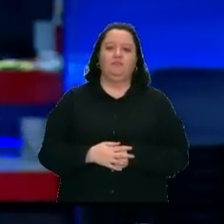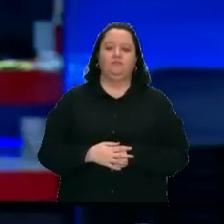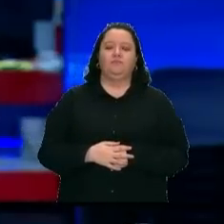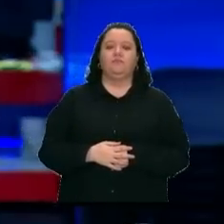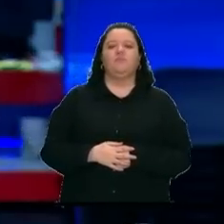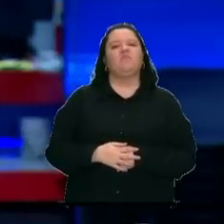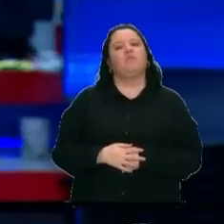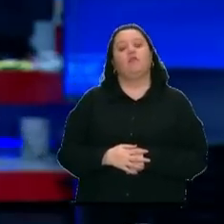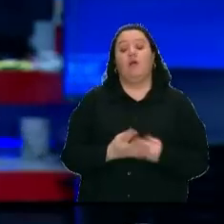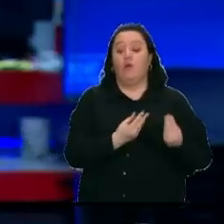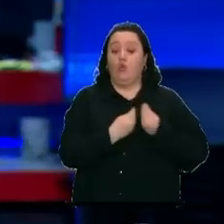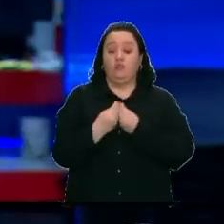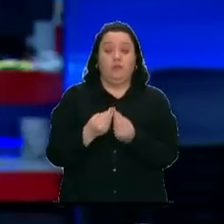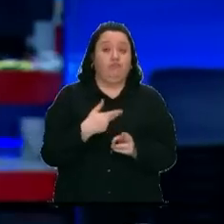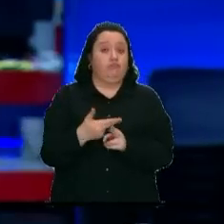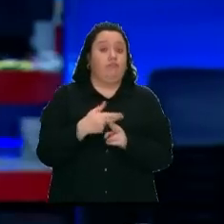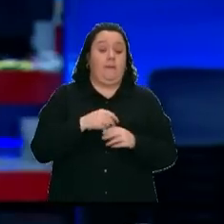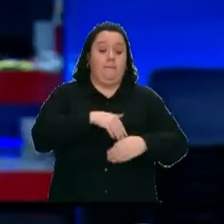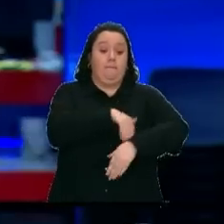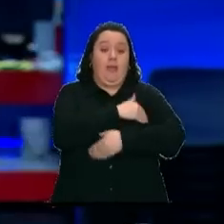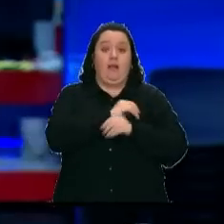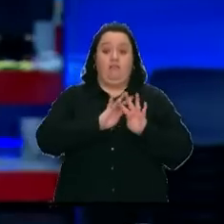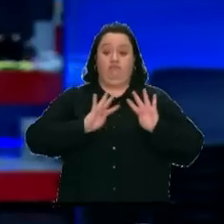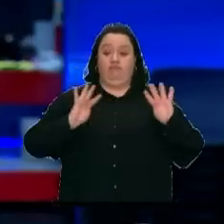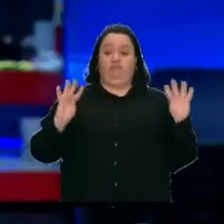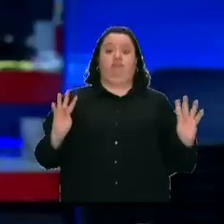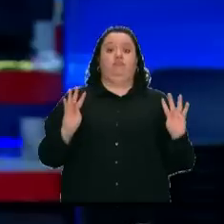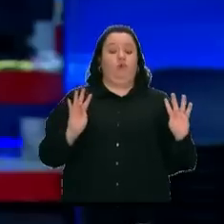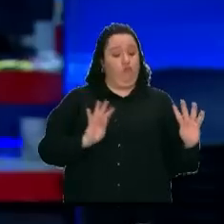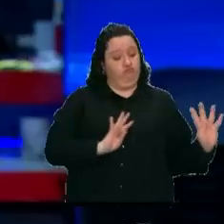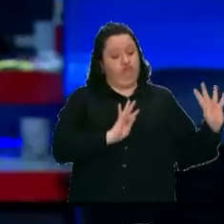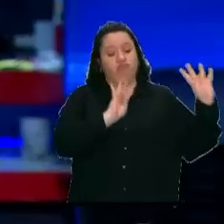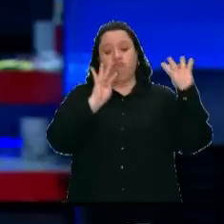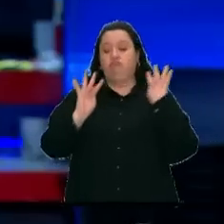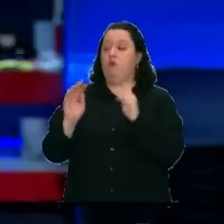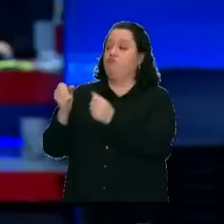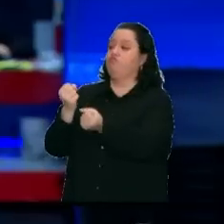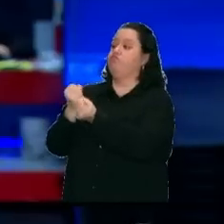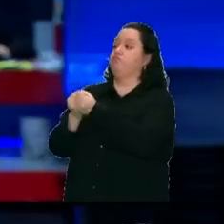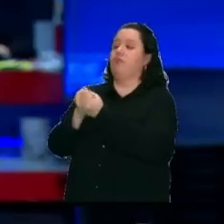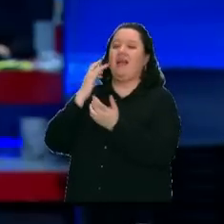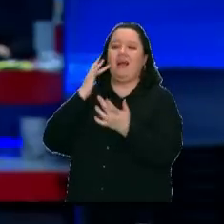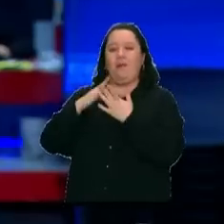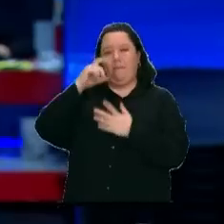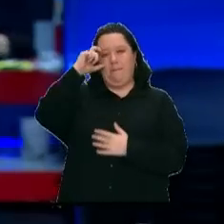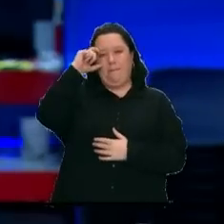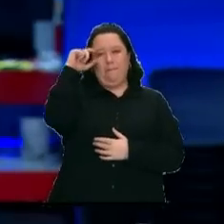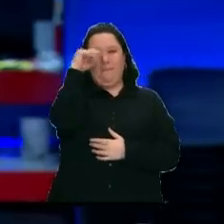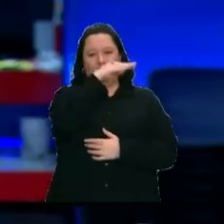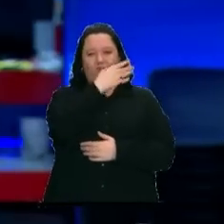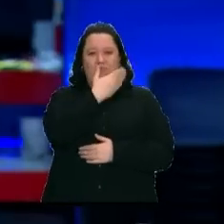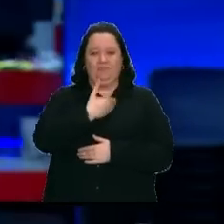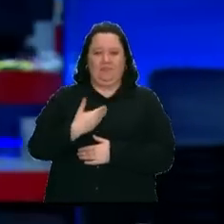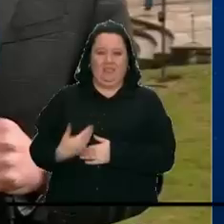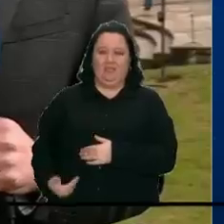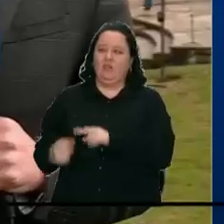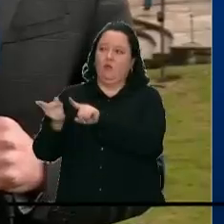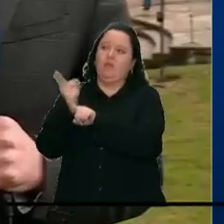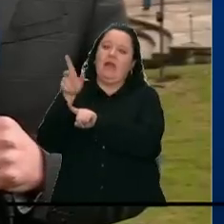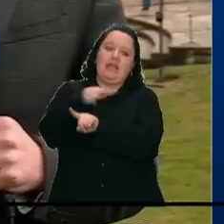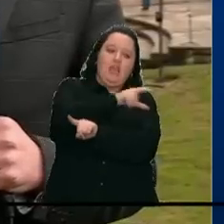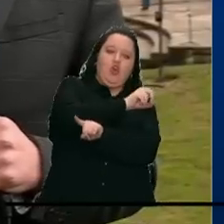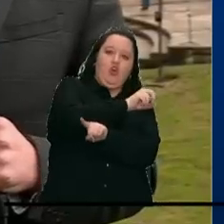Tras un consejo extraordinario de ministros, el gabinete en pleno salió a respaldar al presidente Gustavo Petro por el escándalo de su hijo Nicolás